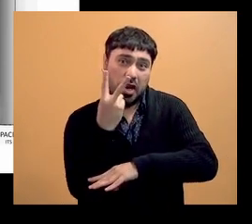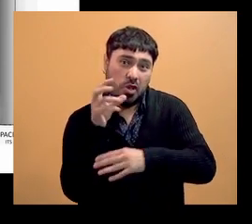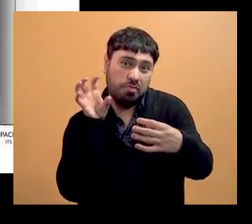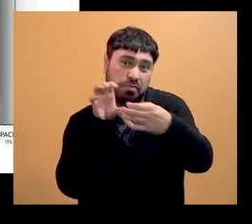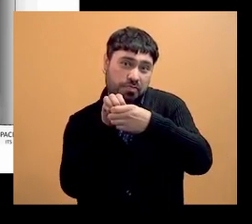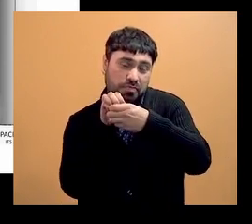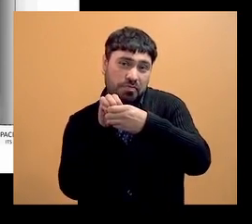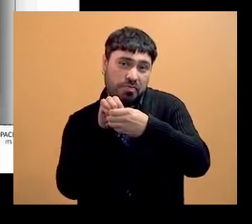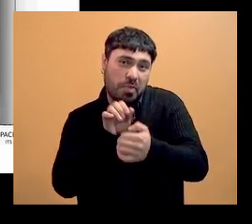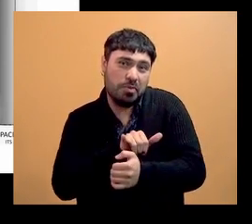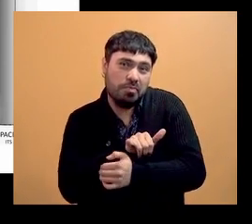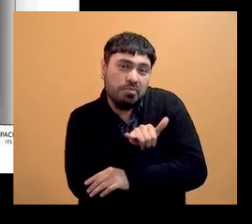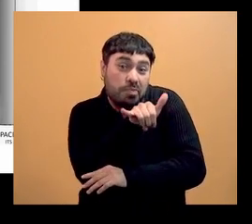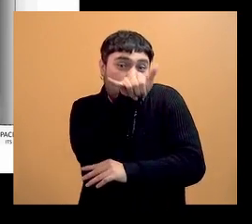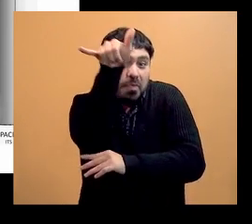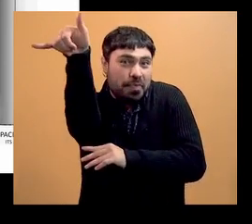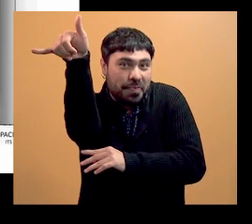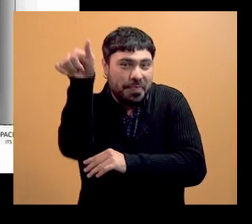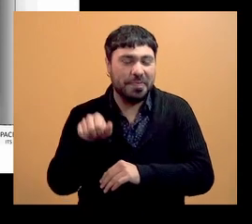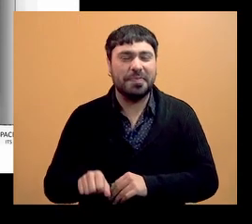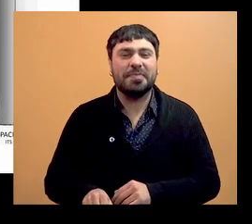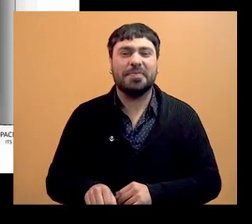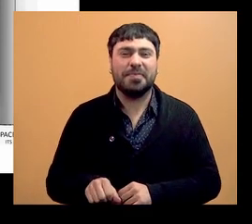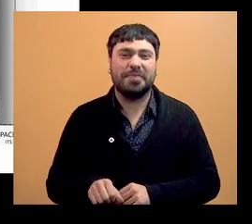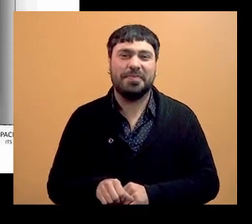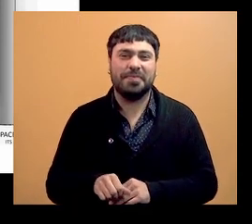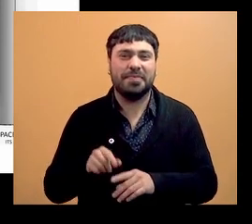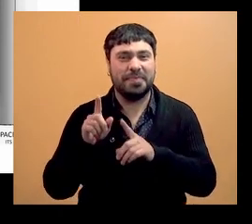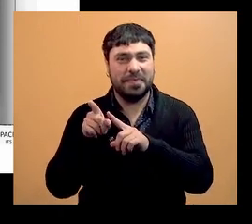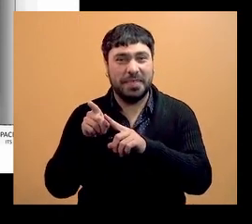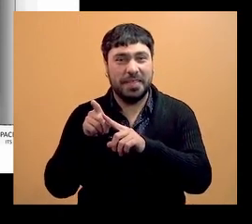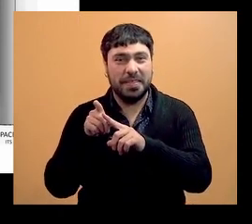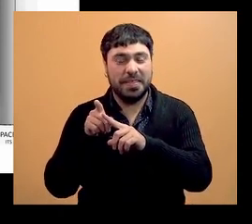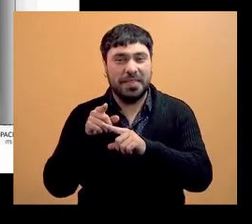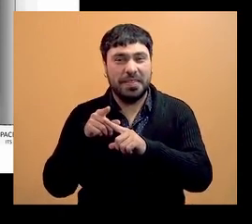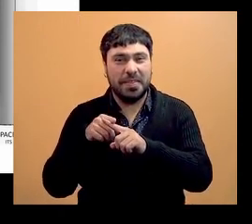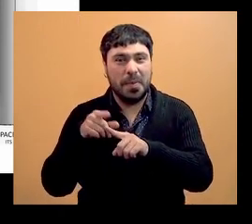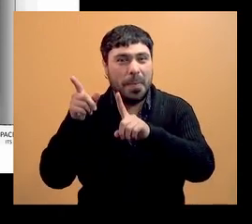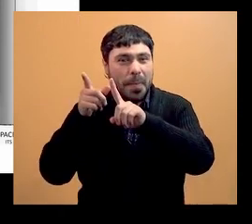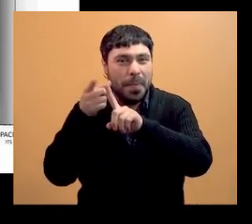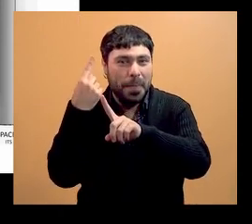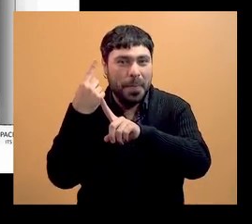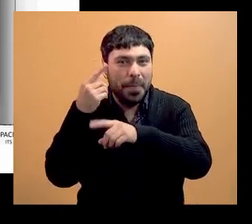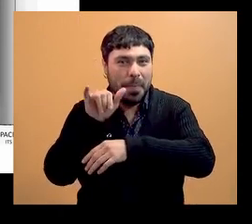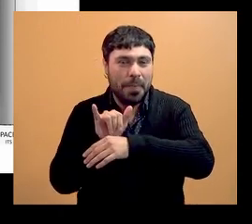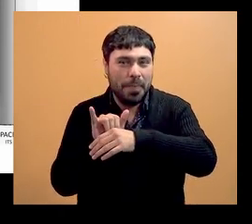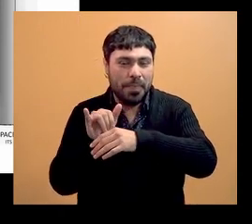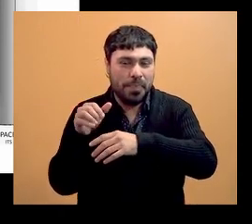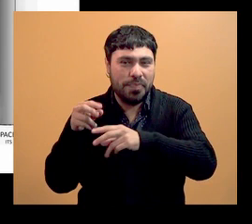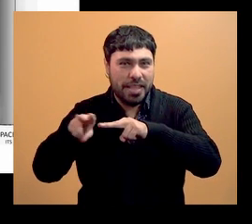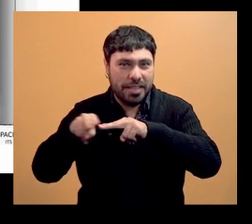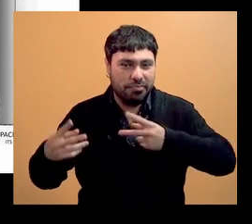Como les digo, aquí se ve que tiene el cohete, la tobera, y luego es lanzado de un avión que lo eleva primero y luego es disparado desde